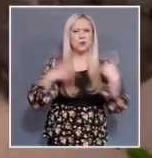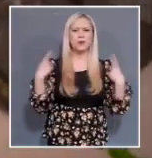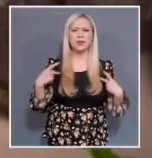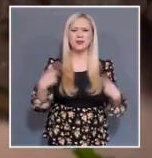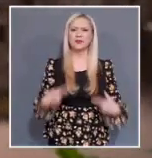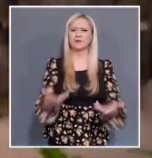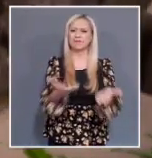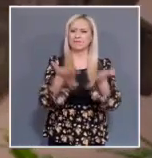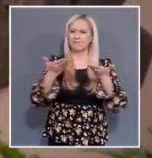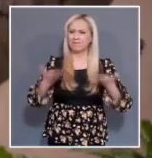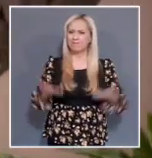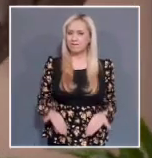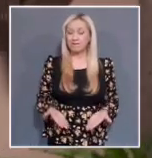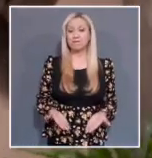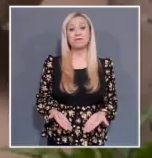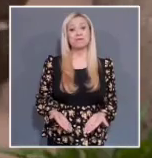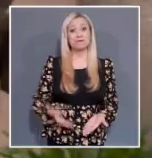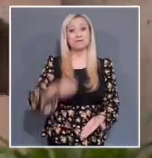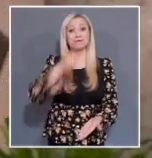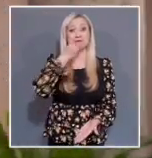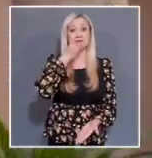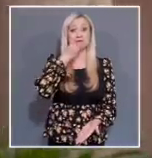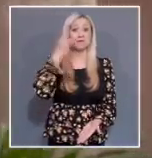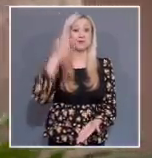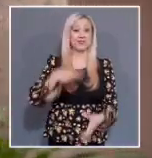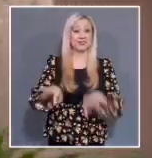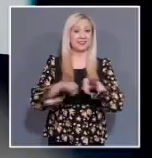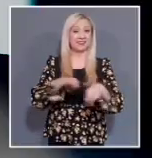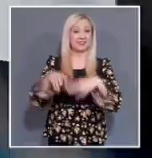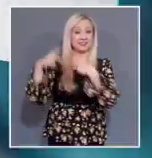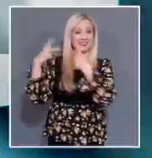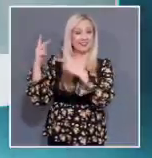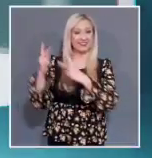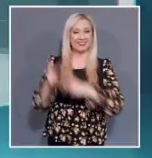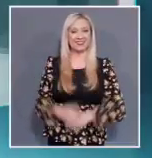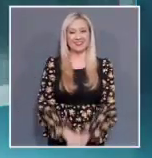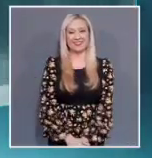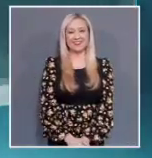el canal del Poder Judicial de la Federación, Lorena Sánchez Cabrera.